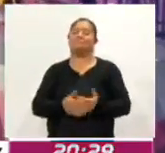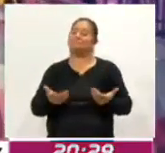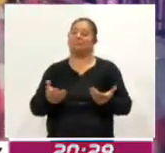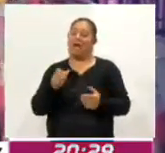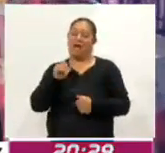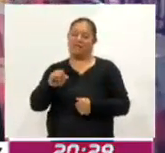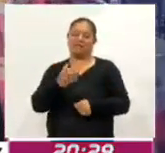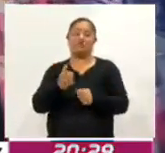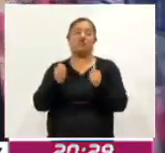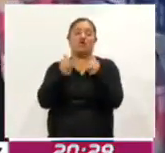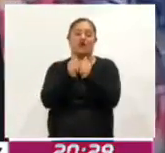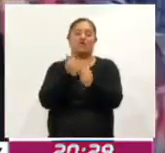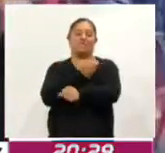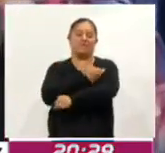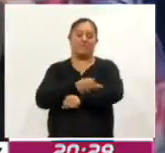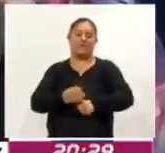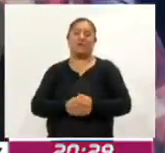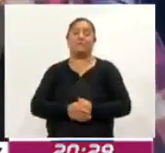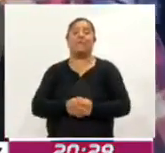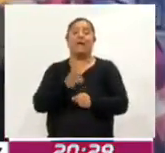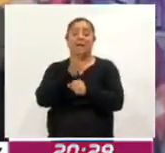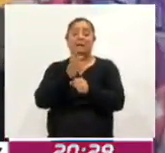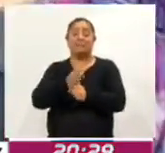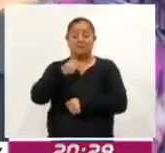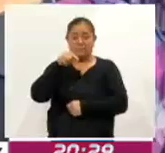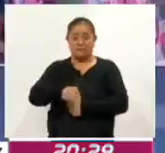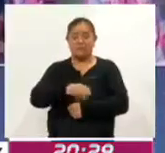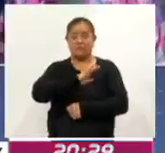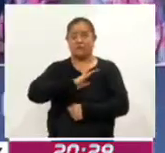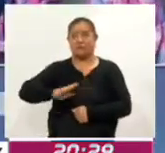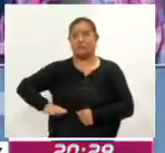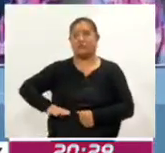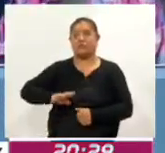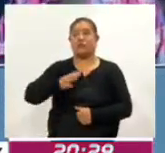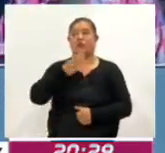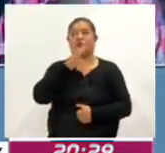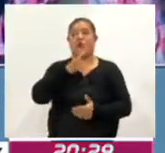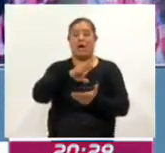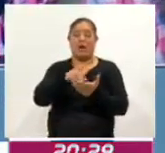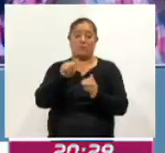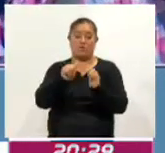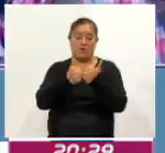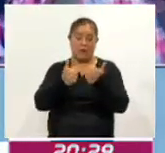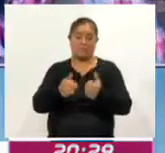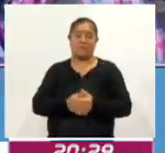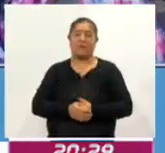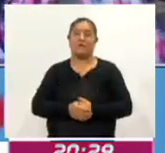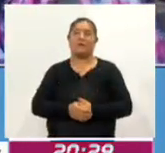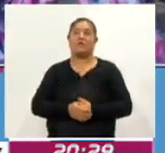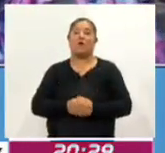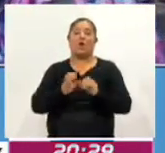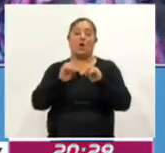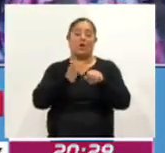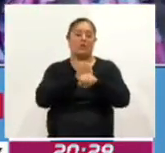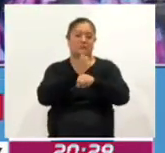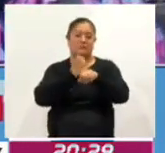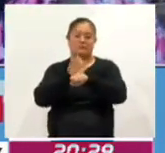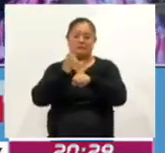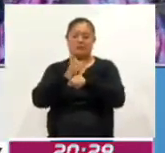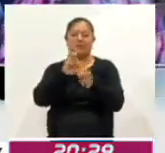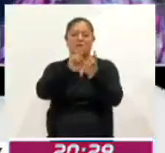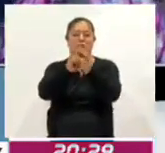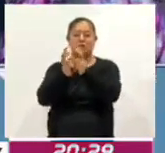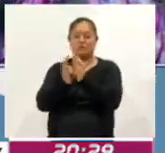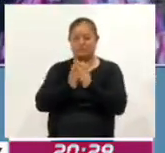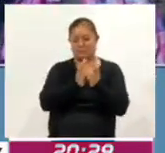bien, invitamos a la población de este municipio, a sus alrededores y también de los estados vecinos de Calpulalpan